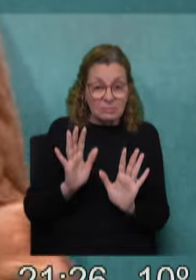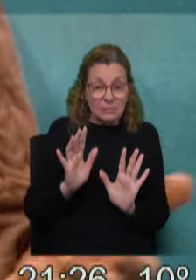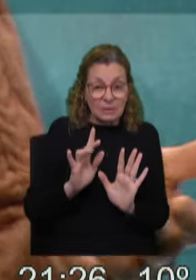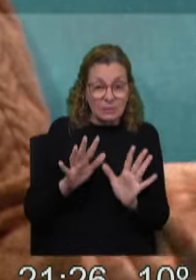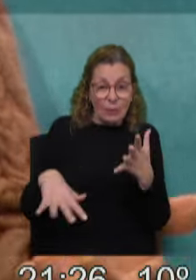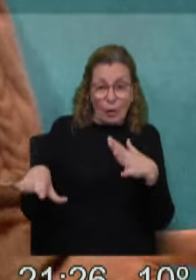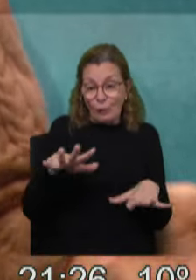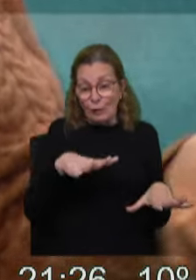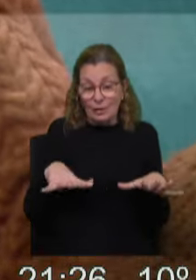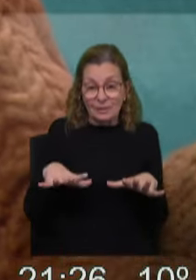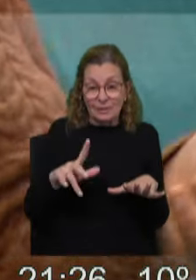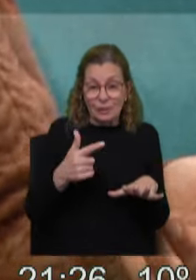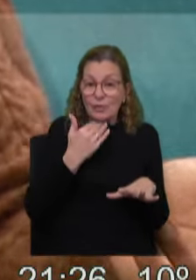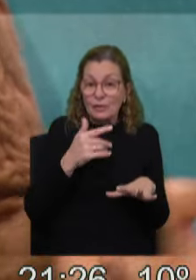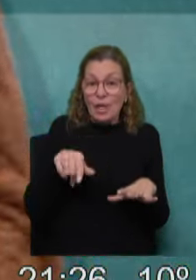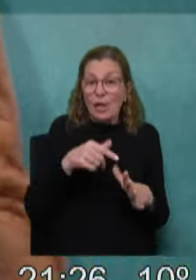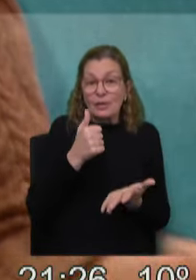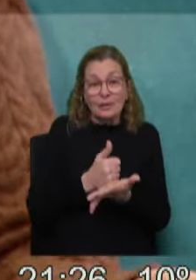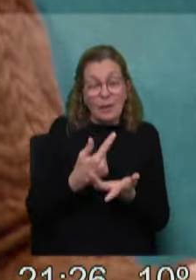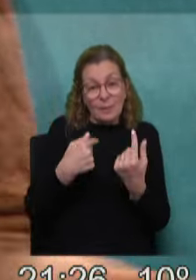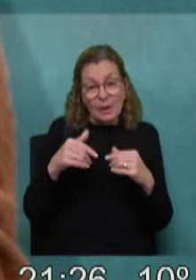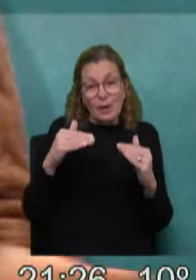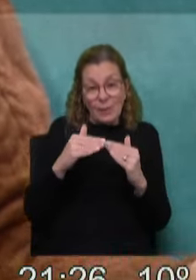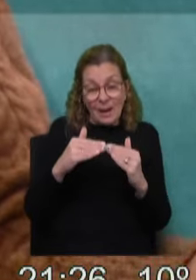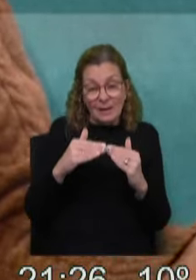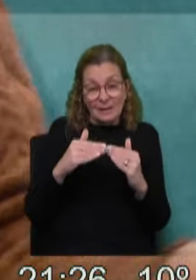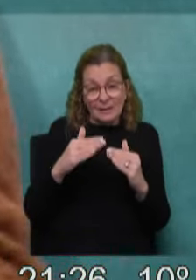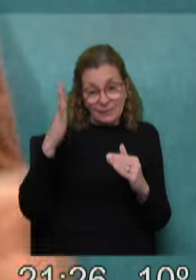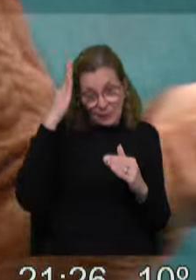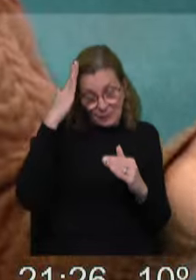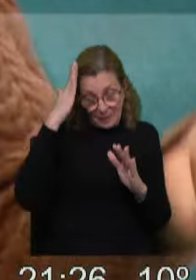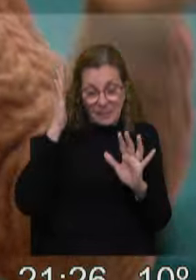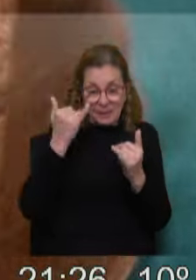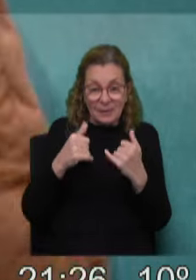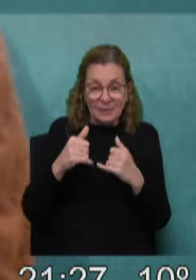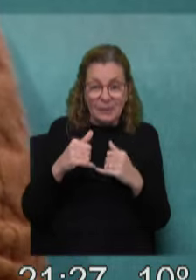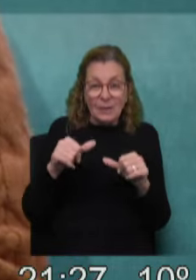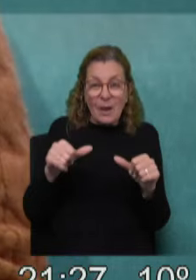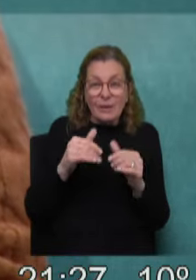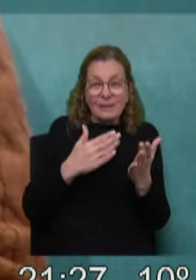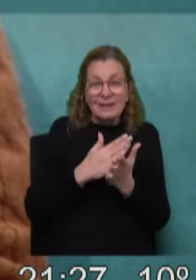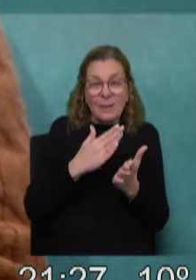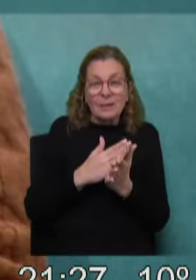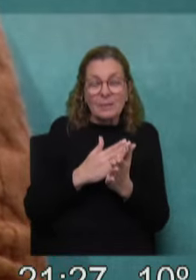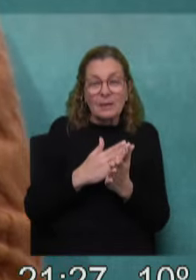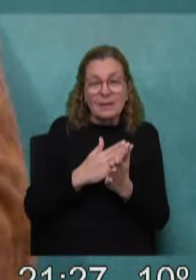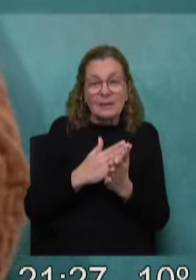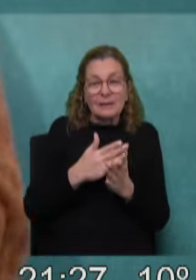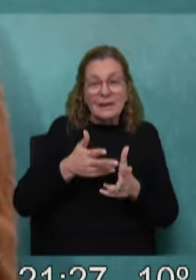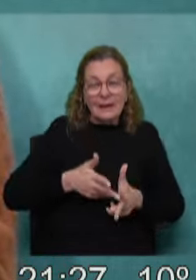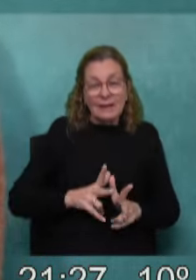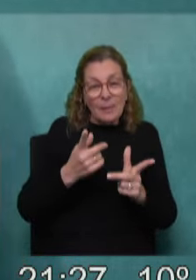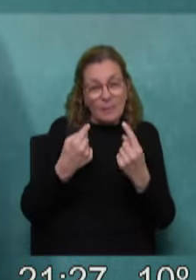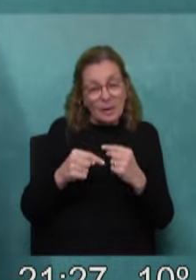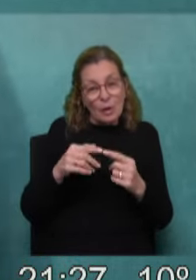inconfortable, claro, que no sé bien dónde estoy, pero igual en realidad sé, tengo las herramientas porque lo hago esto desde que nací. Y